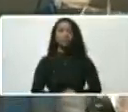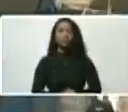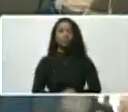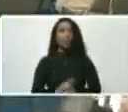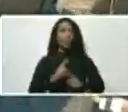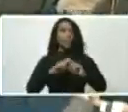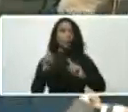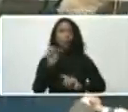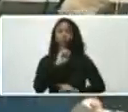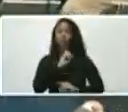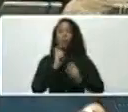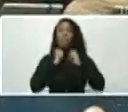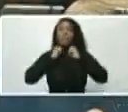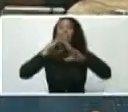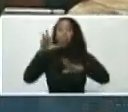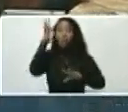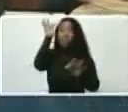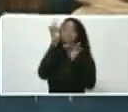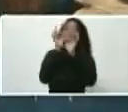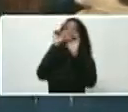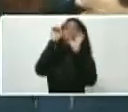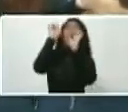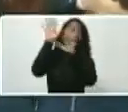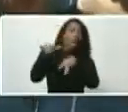pero no hemos perdido la fe jamás